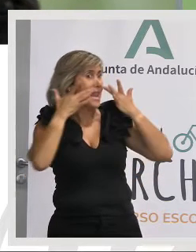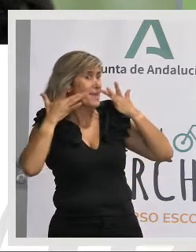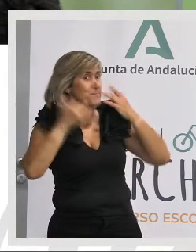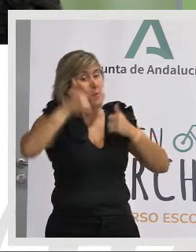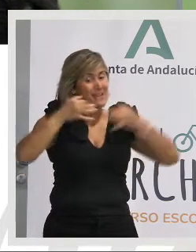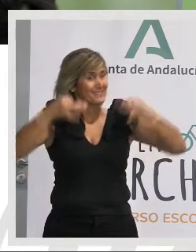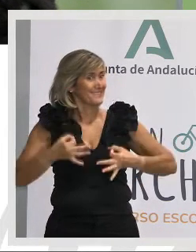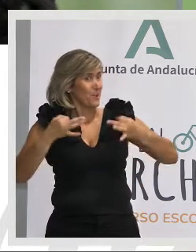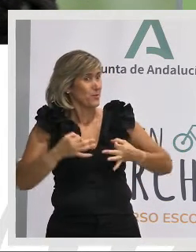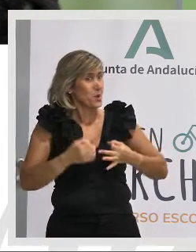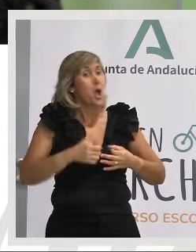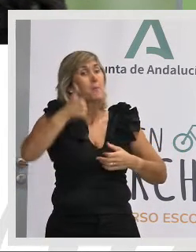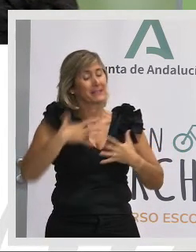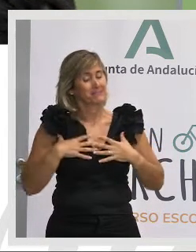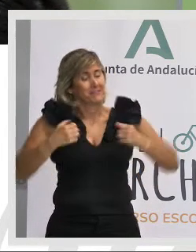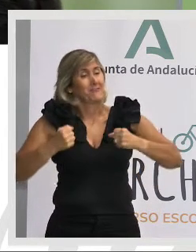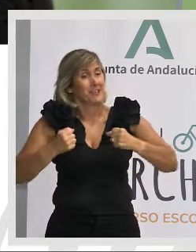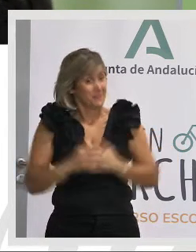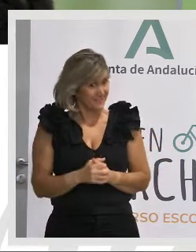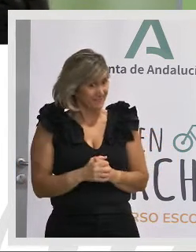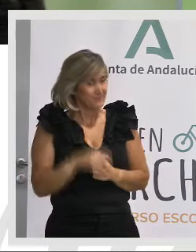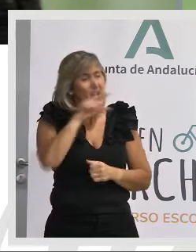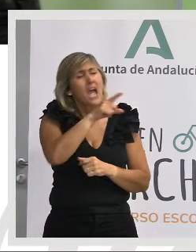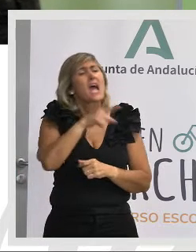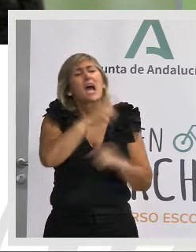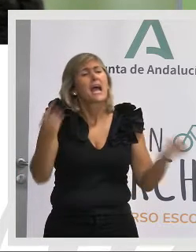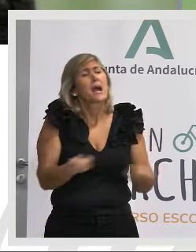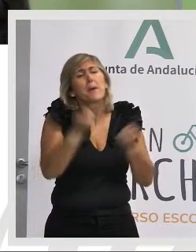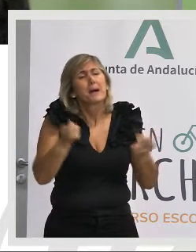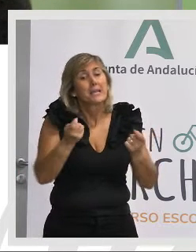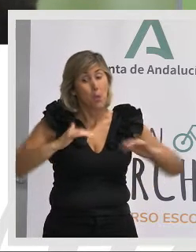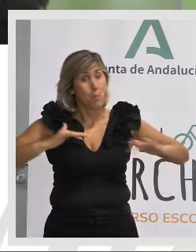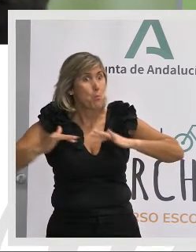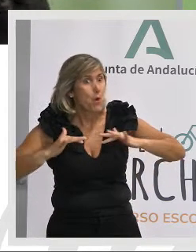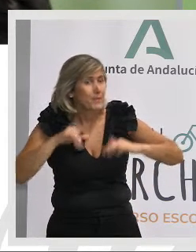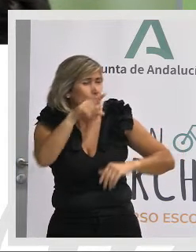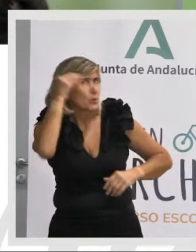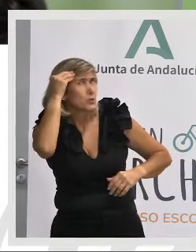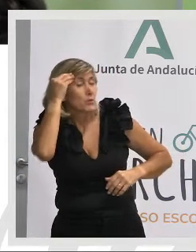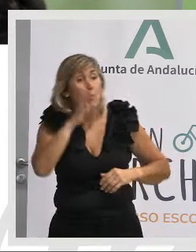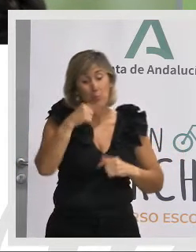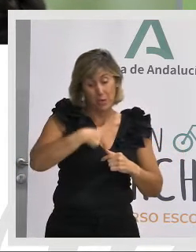segura y más saludable. Su campaña lleva por título «Muévete como piensas por ti y